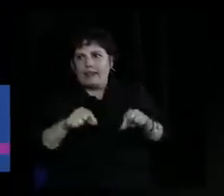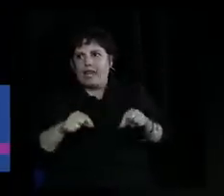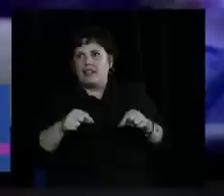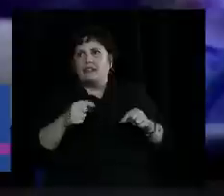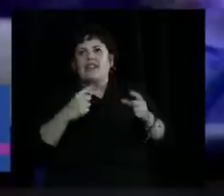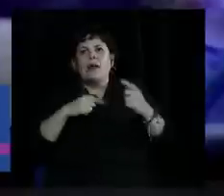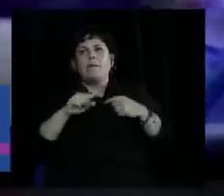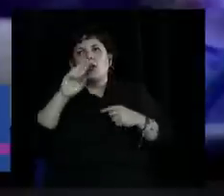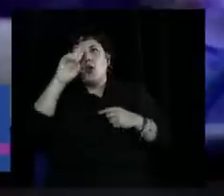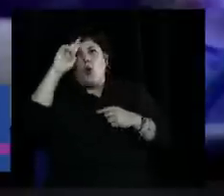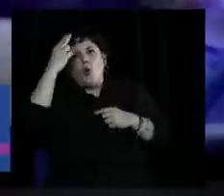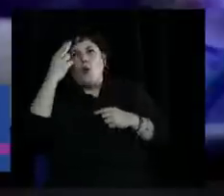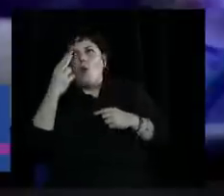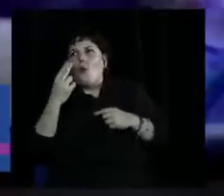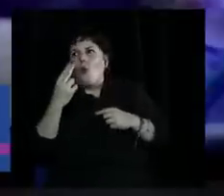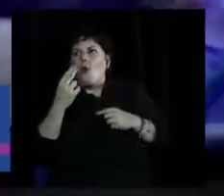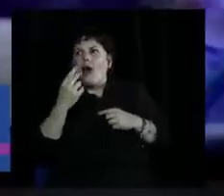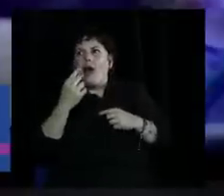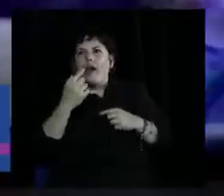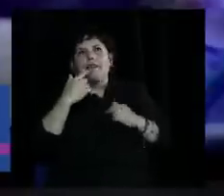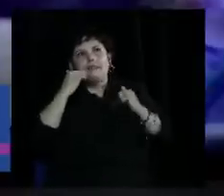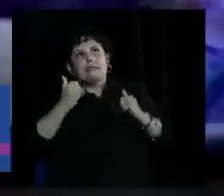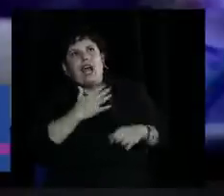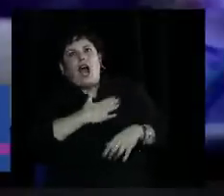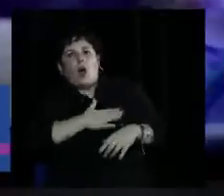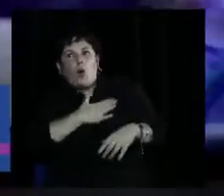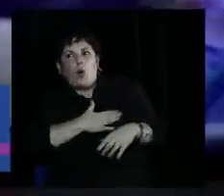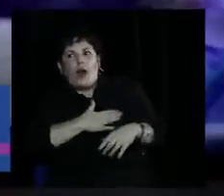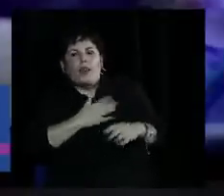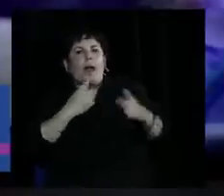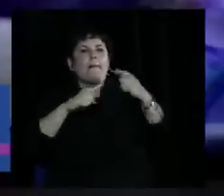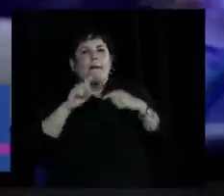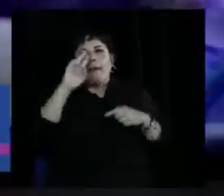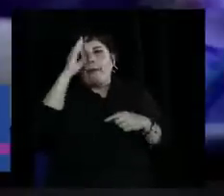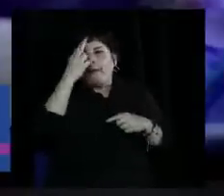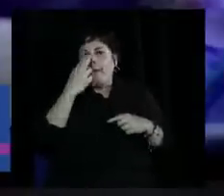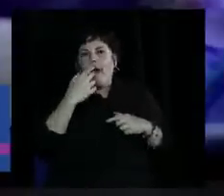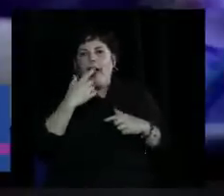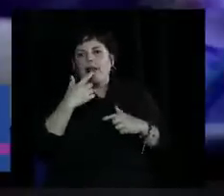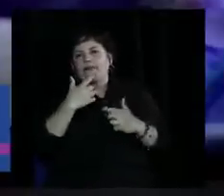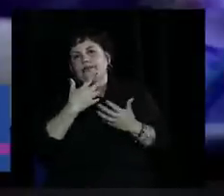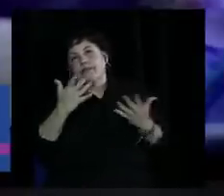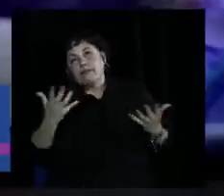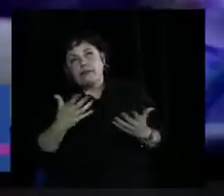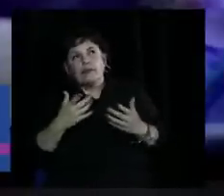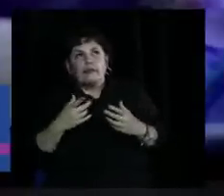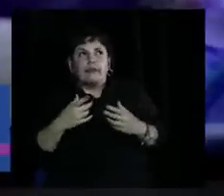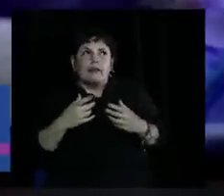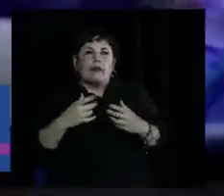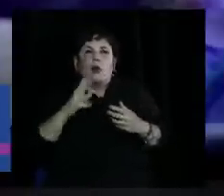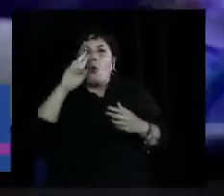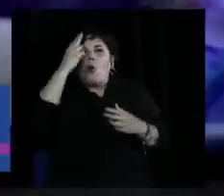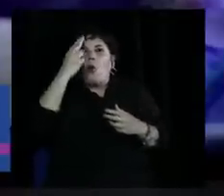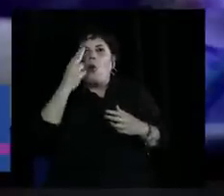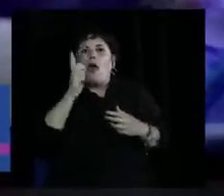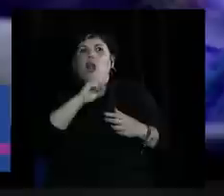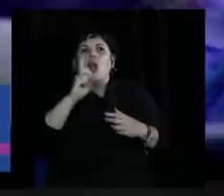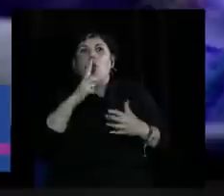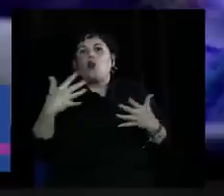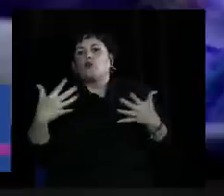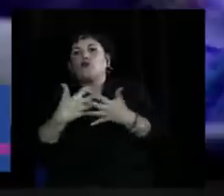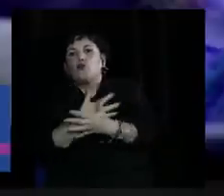Uruguay no estoy de acuerdo con ustedes, pero casi así quebrando una lanza, Uruguay no sufrió